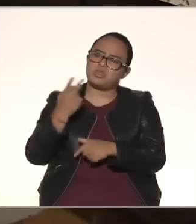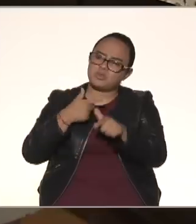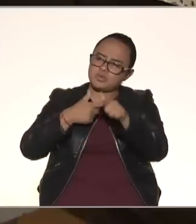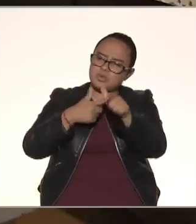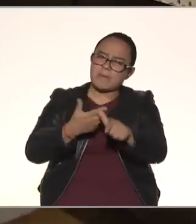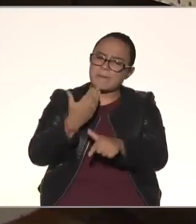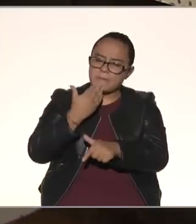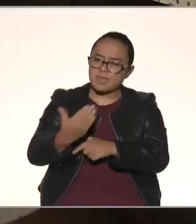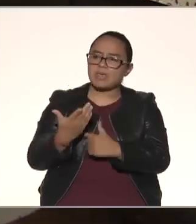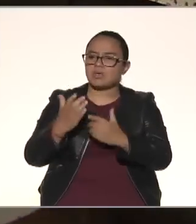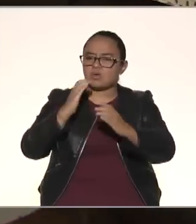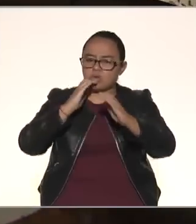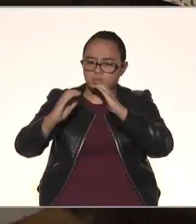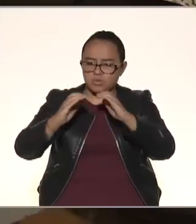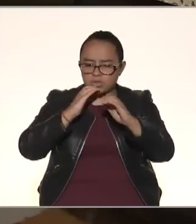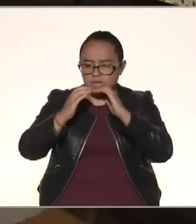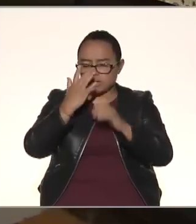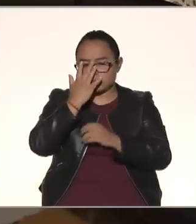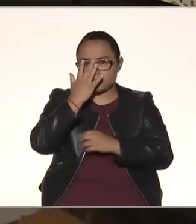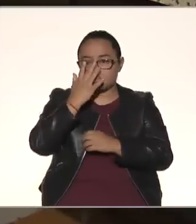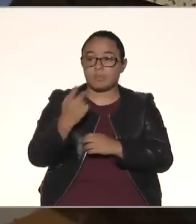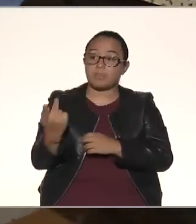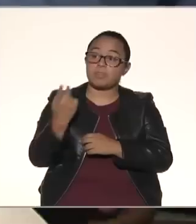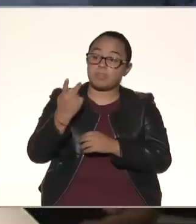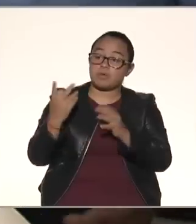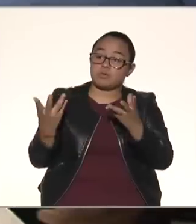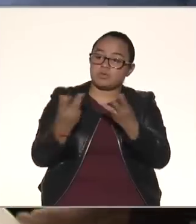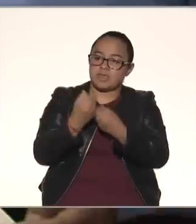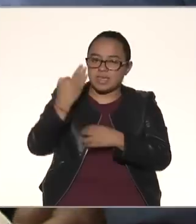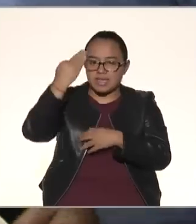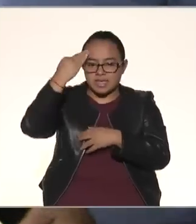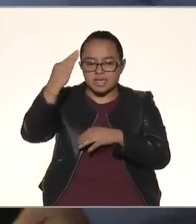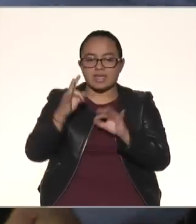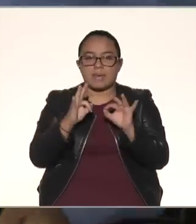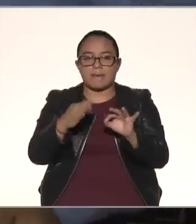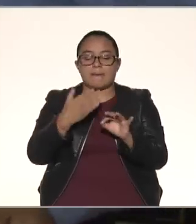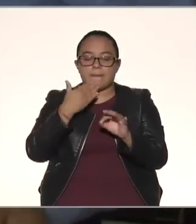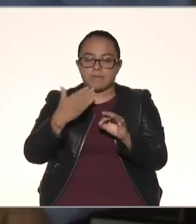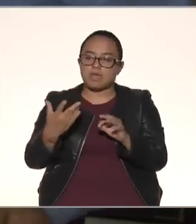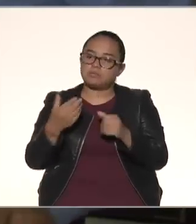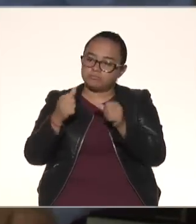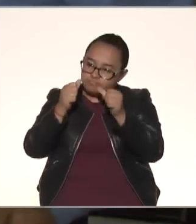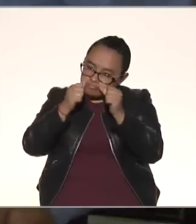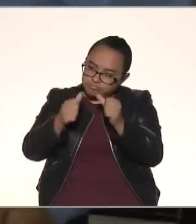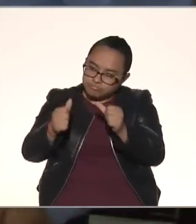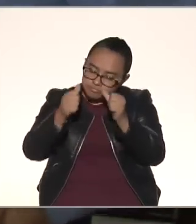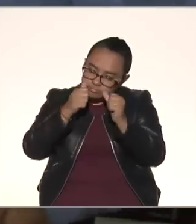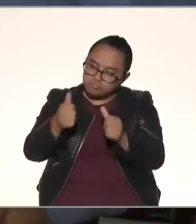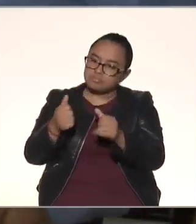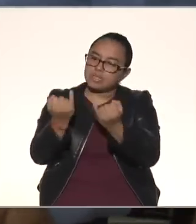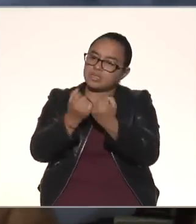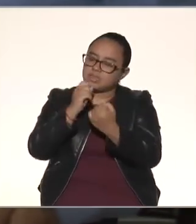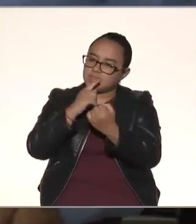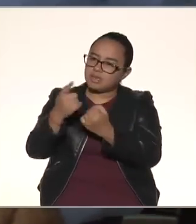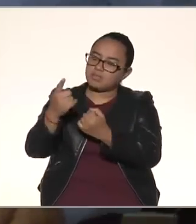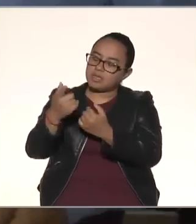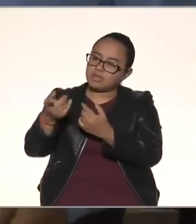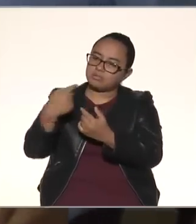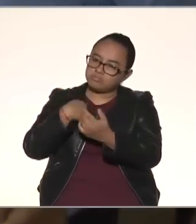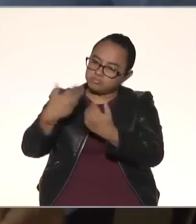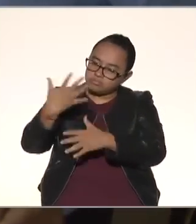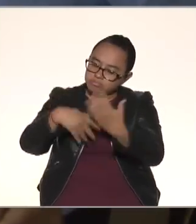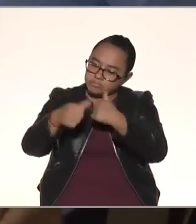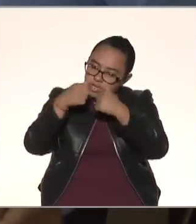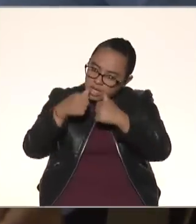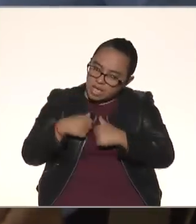la comunicación. Ese tiempo de calidad, de escucharnos, de escucharla a ella, de que ella me